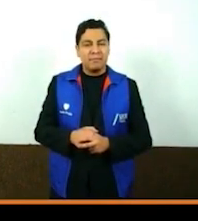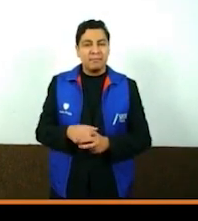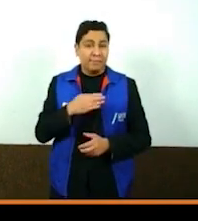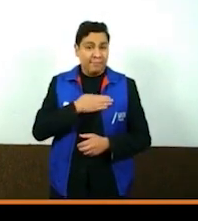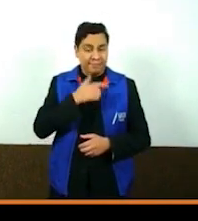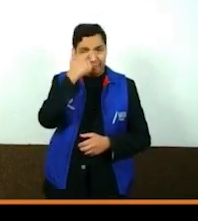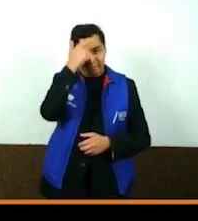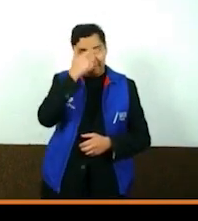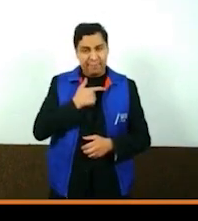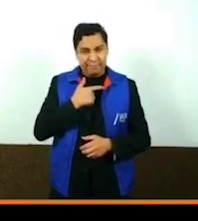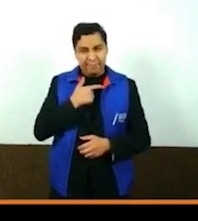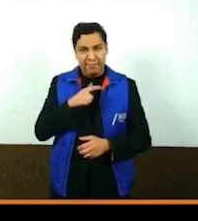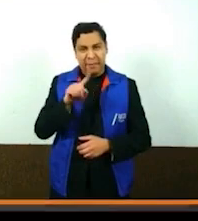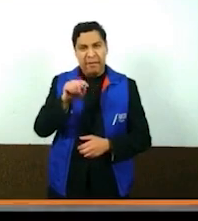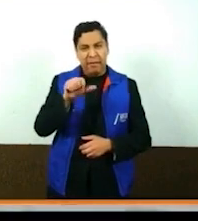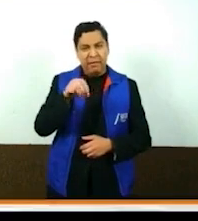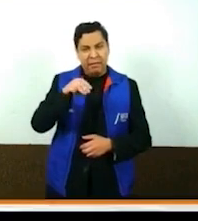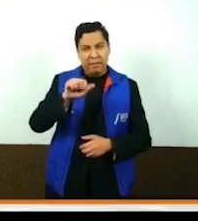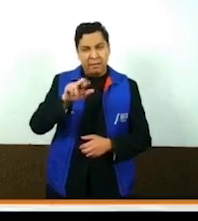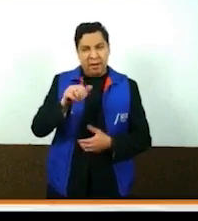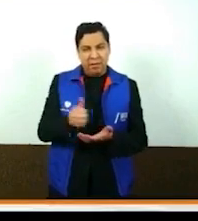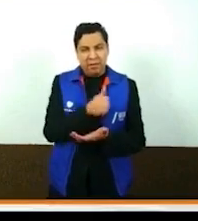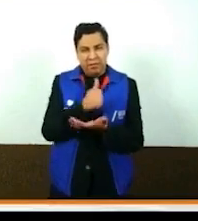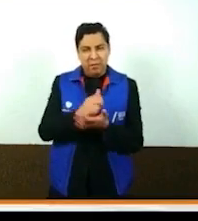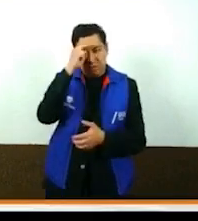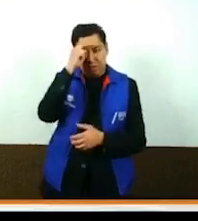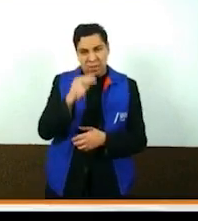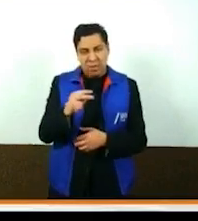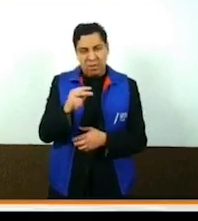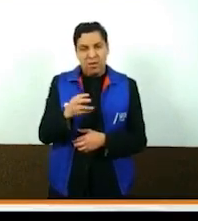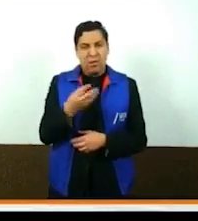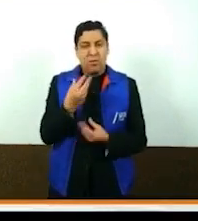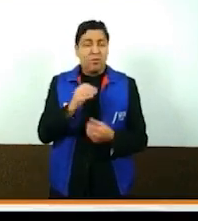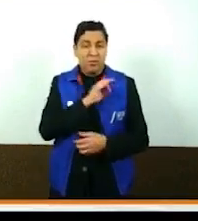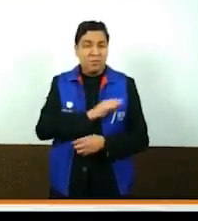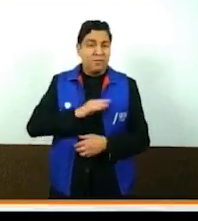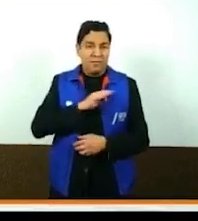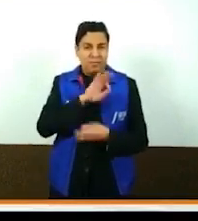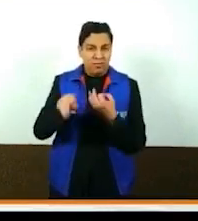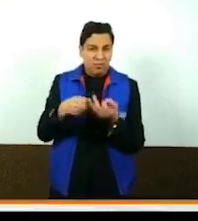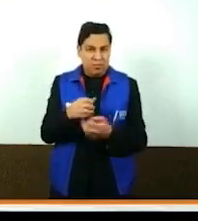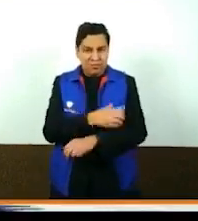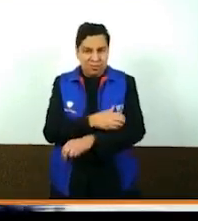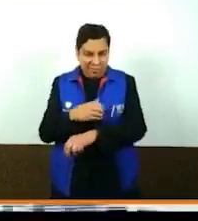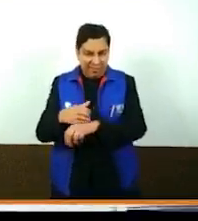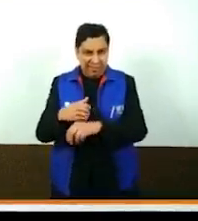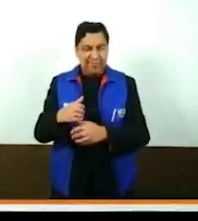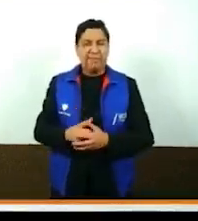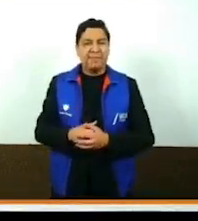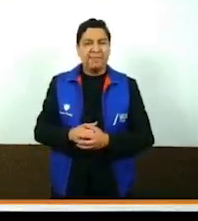Buenas noches, Eda Litamara Mendoza, de la Ciudad de México, y muchas felicidades a todos mis compañeros.